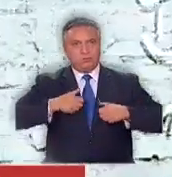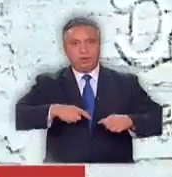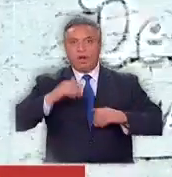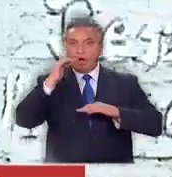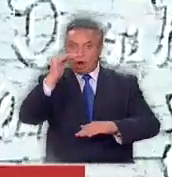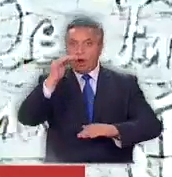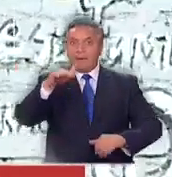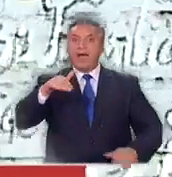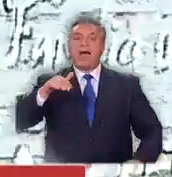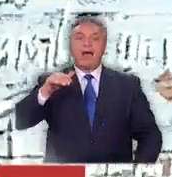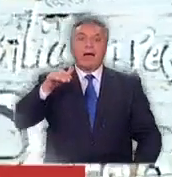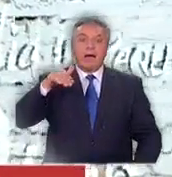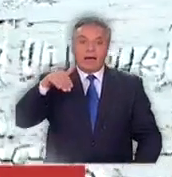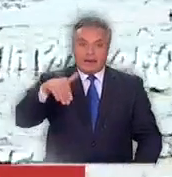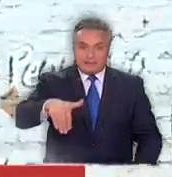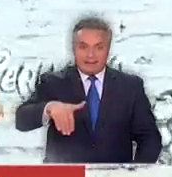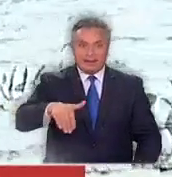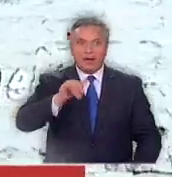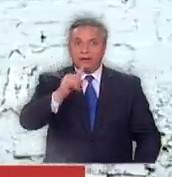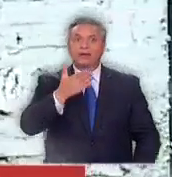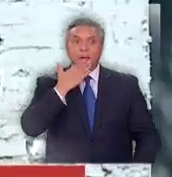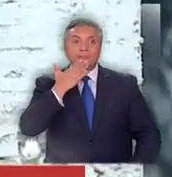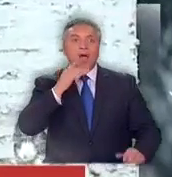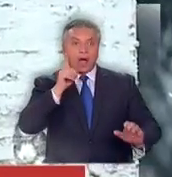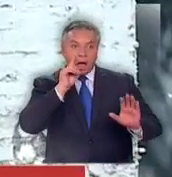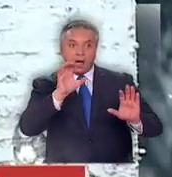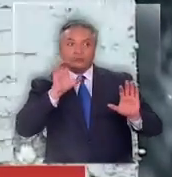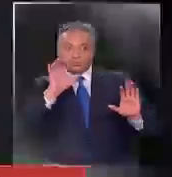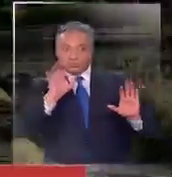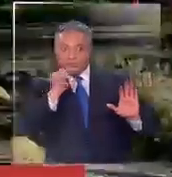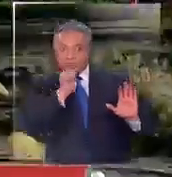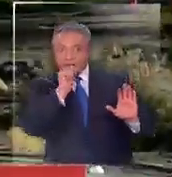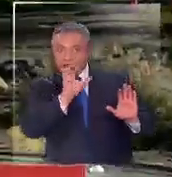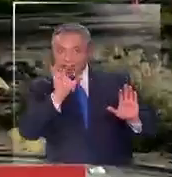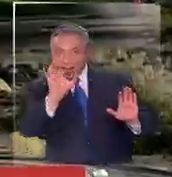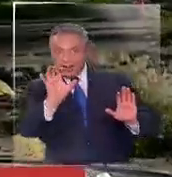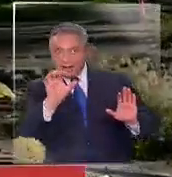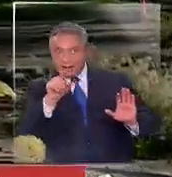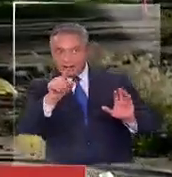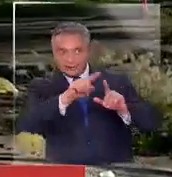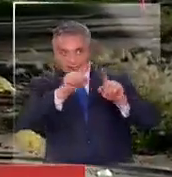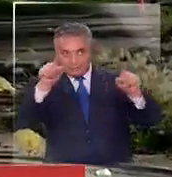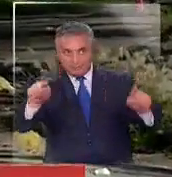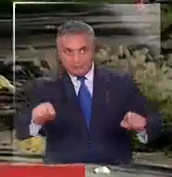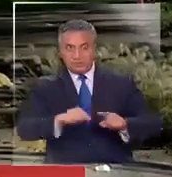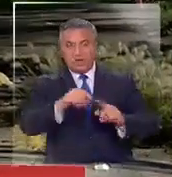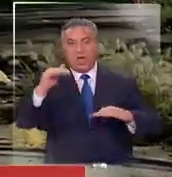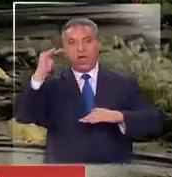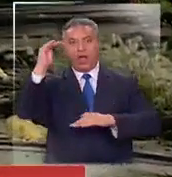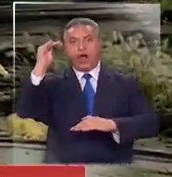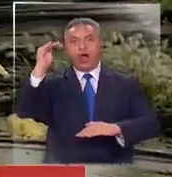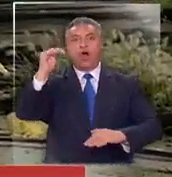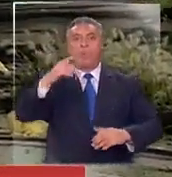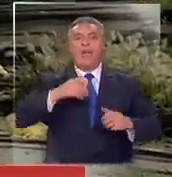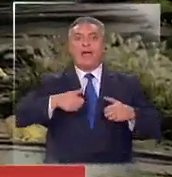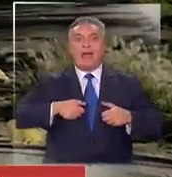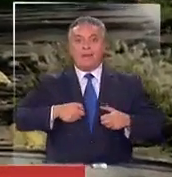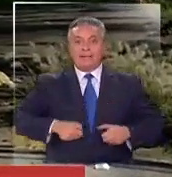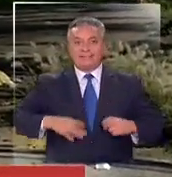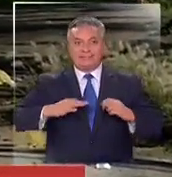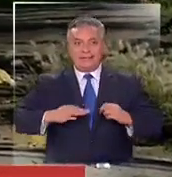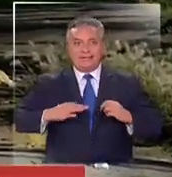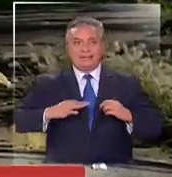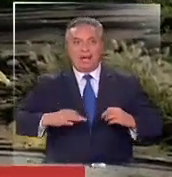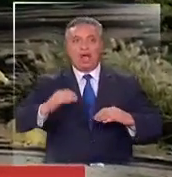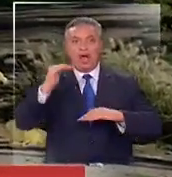América y Centenario, claro que aún hay espacio para la Copa Confederaciones. Aquí voy a colocar la camiseta